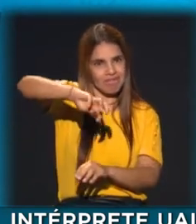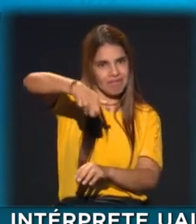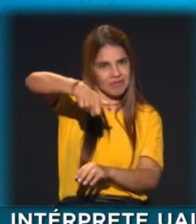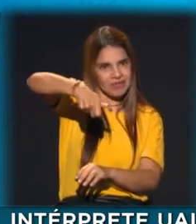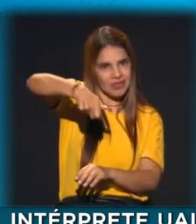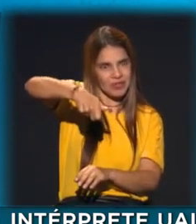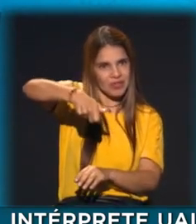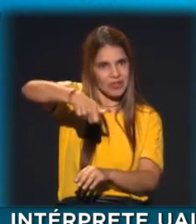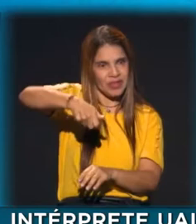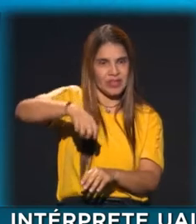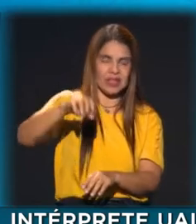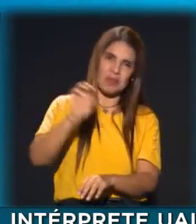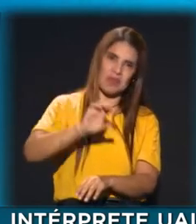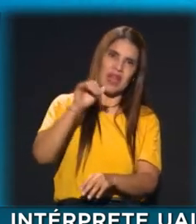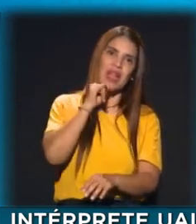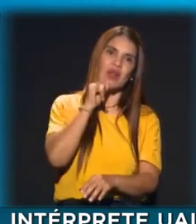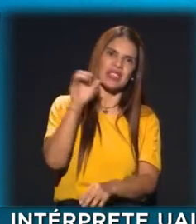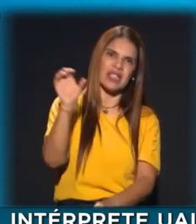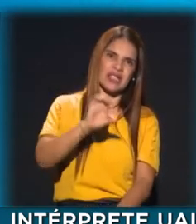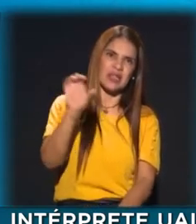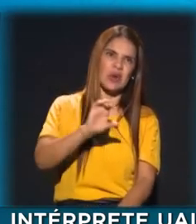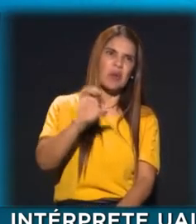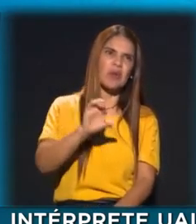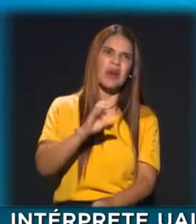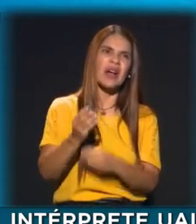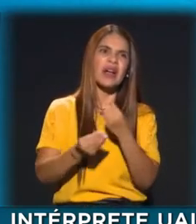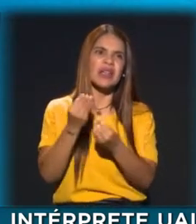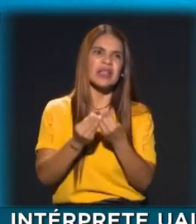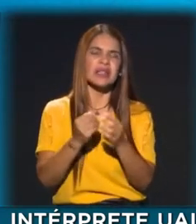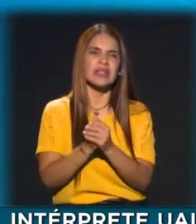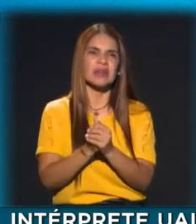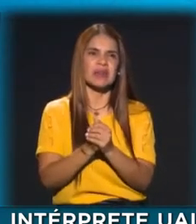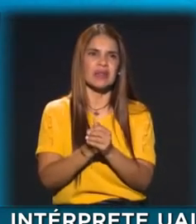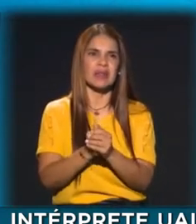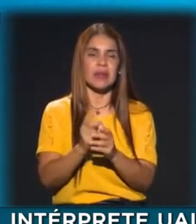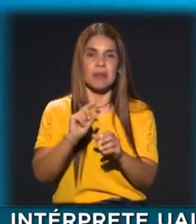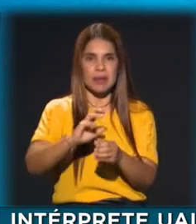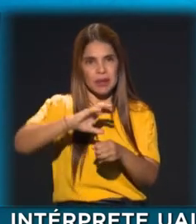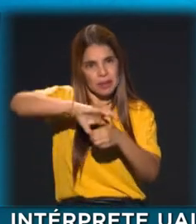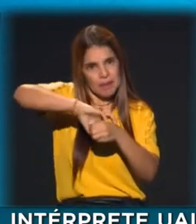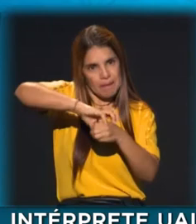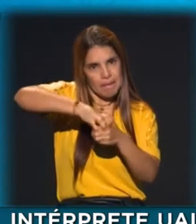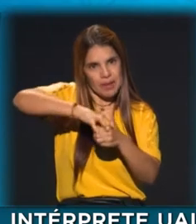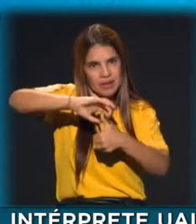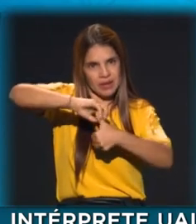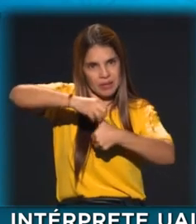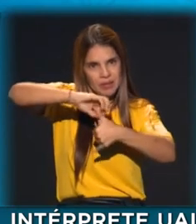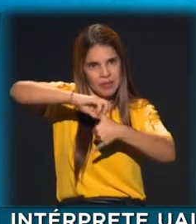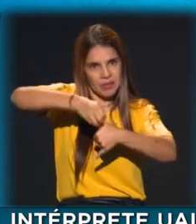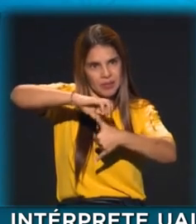¿Ya? Sacudan las botellitas. ¿Cómo es que sacudan las botellas? Tape la botella por encima. No, con la